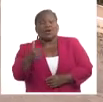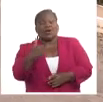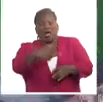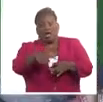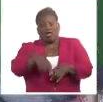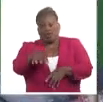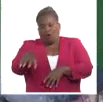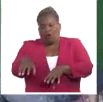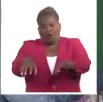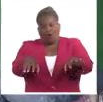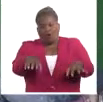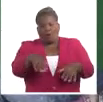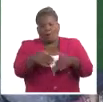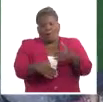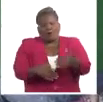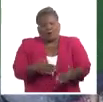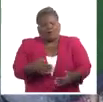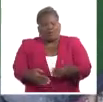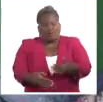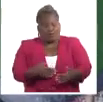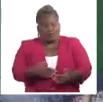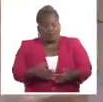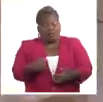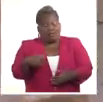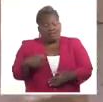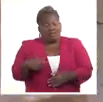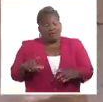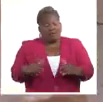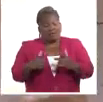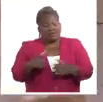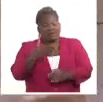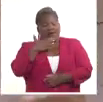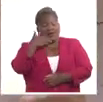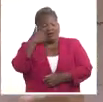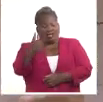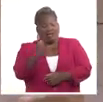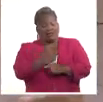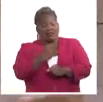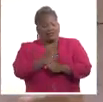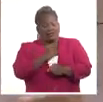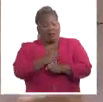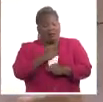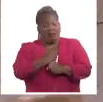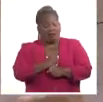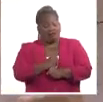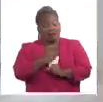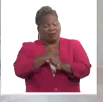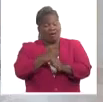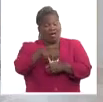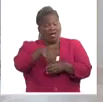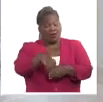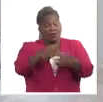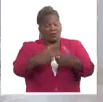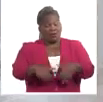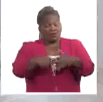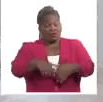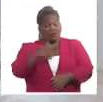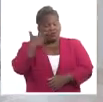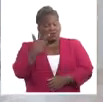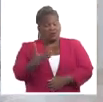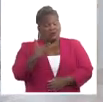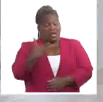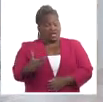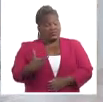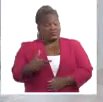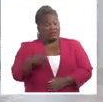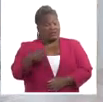del proceso. De ahí que velar por la calidad y eficacia de este trabajo distingue la dinámica de los trabajadores en producciones tan vitales como la que